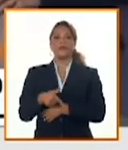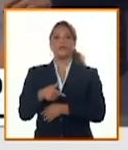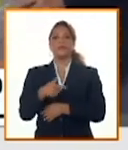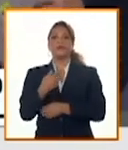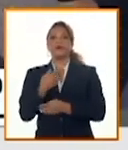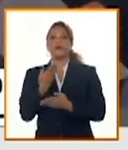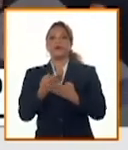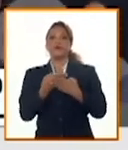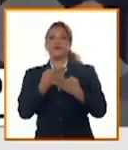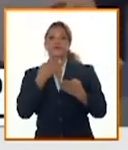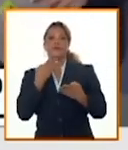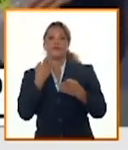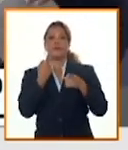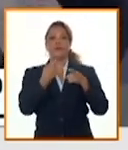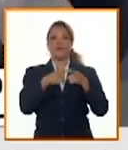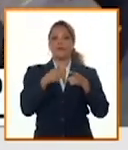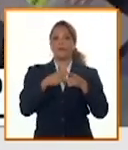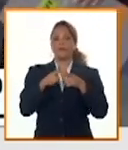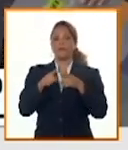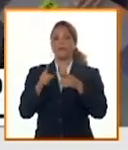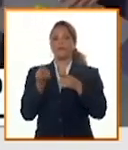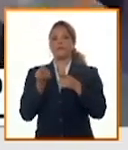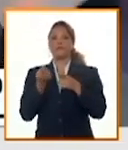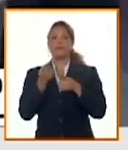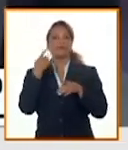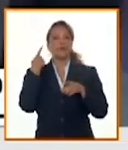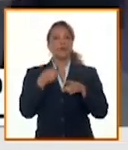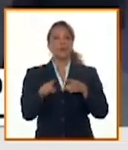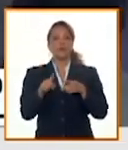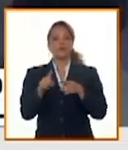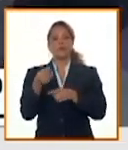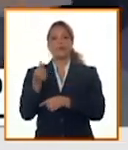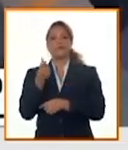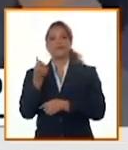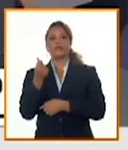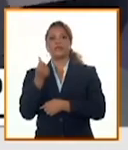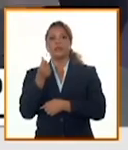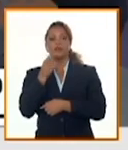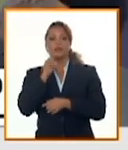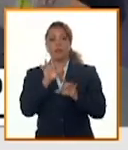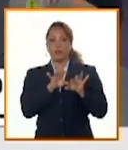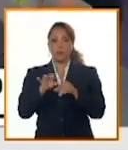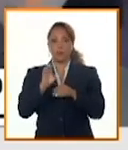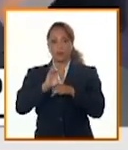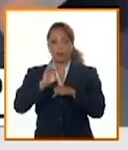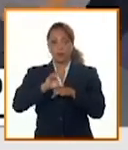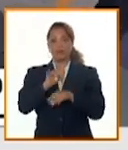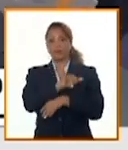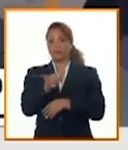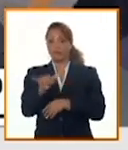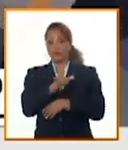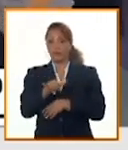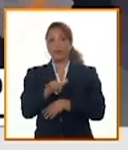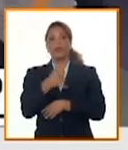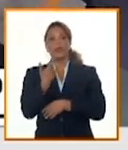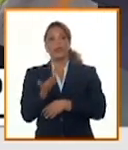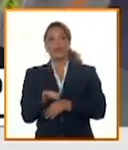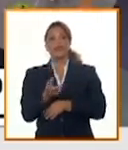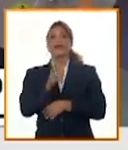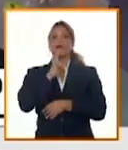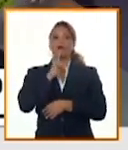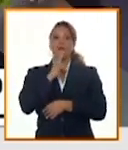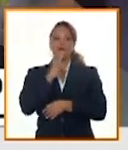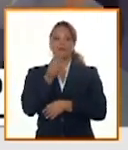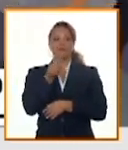un reactor nuclear y vemos también el minado de criptomonedas un sector que consume sin duda muchísima agua que